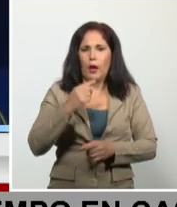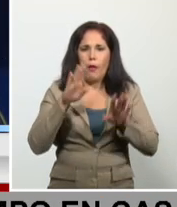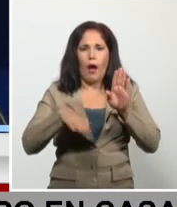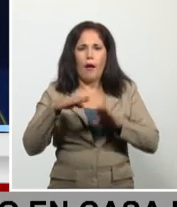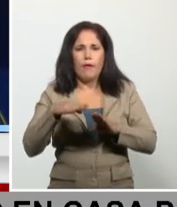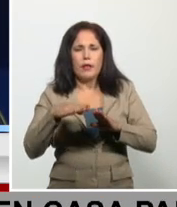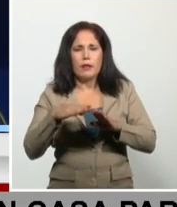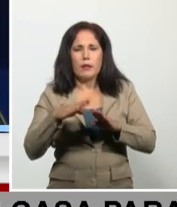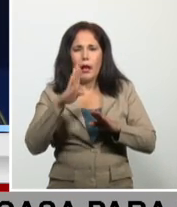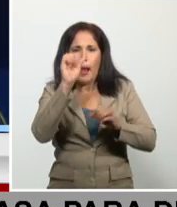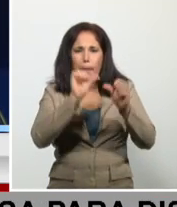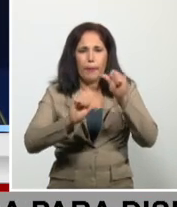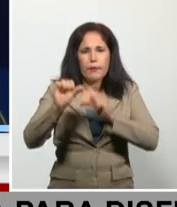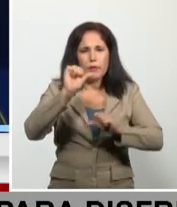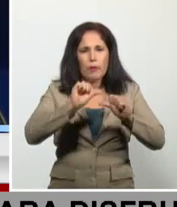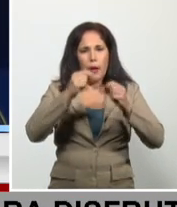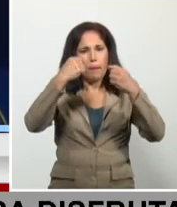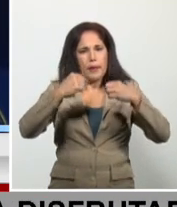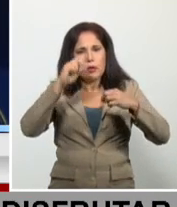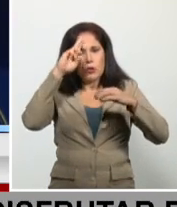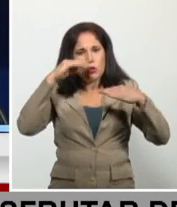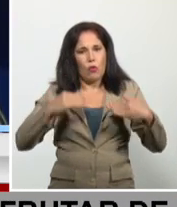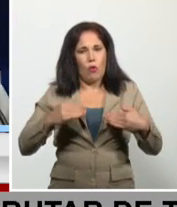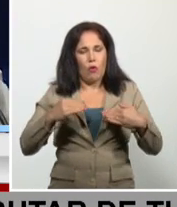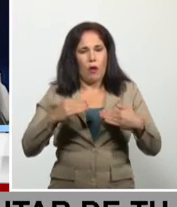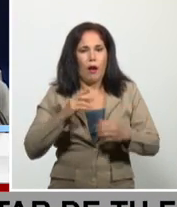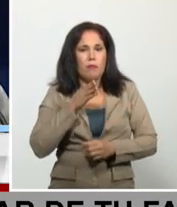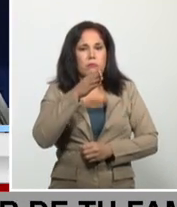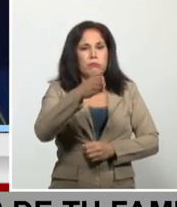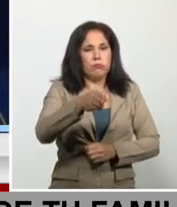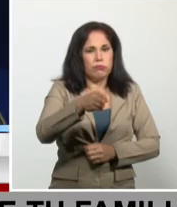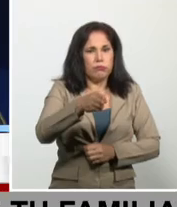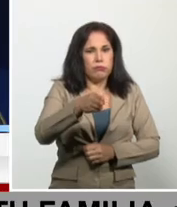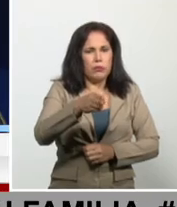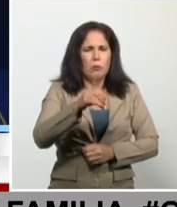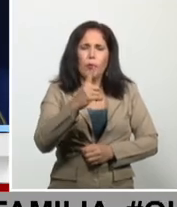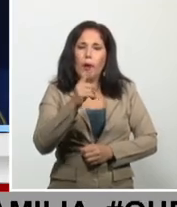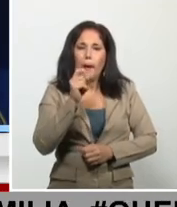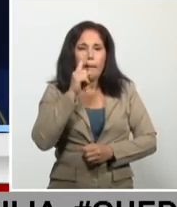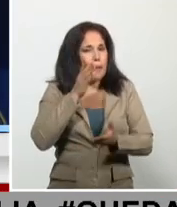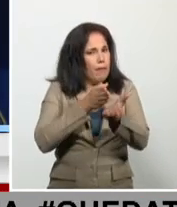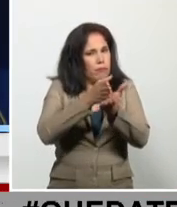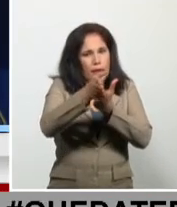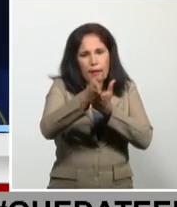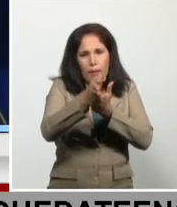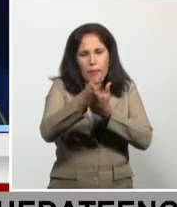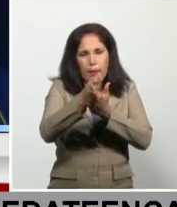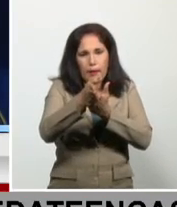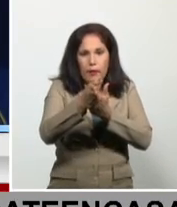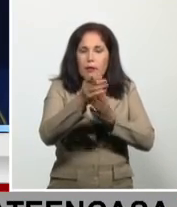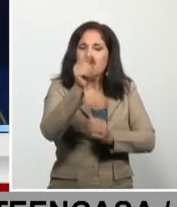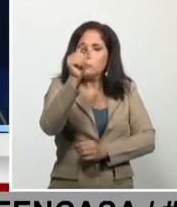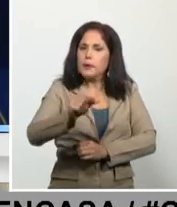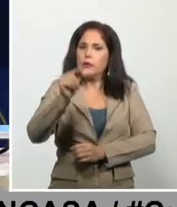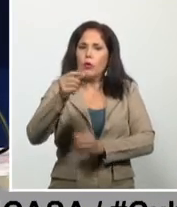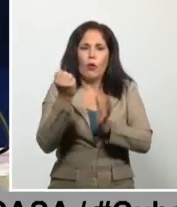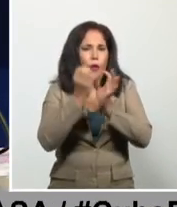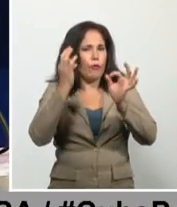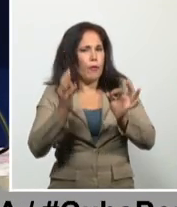protocolos de bioseguridad del personal de salud de primera línea. Primera línea es los que atienden directamente a pacientes confirmados, a